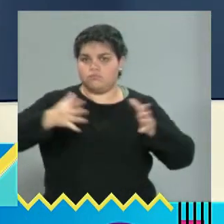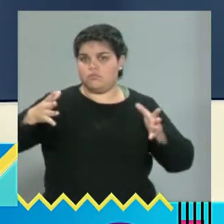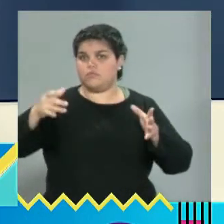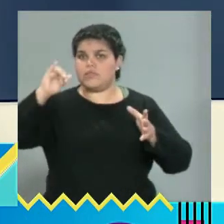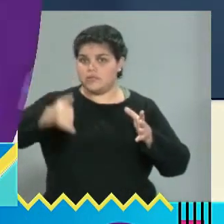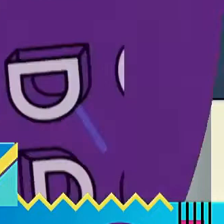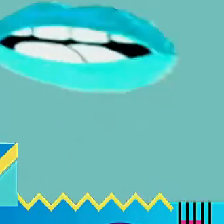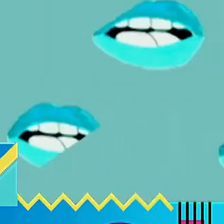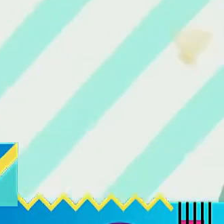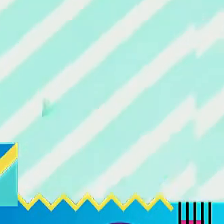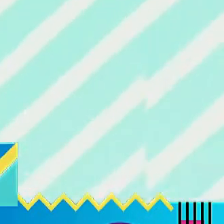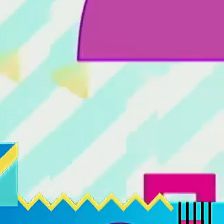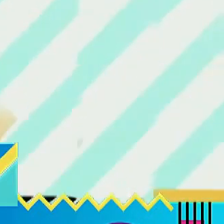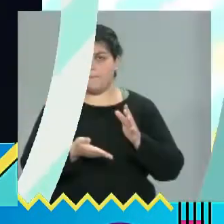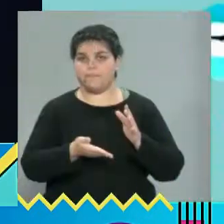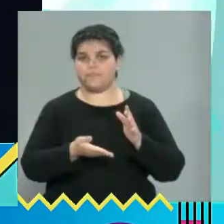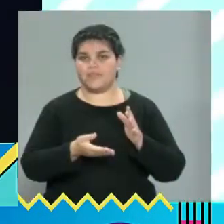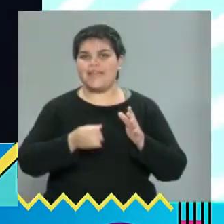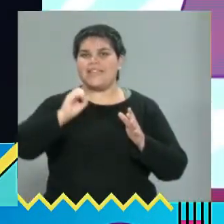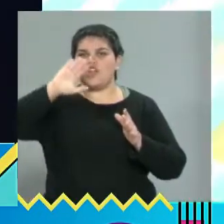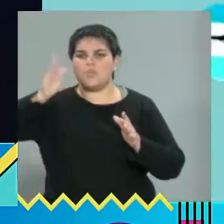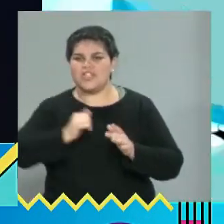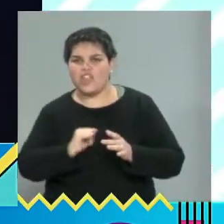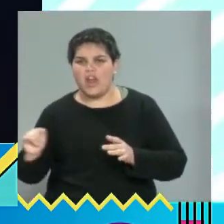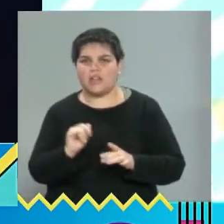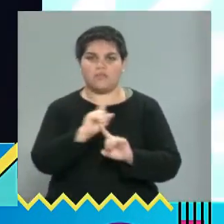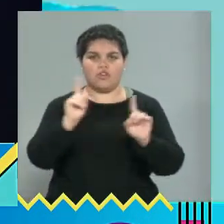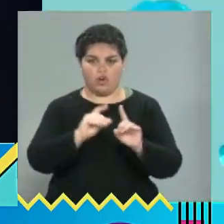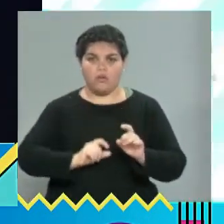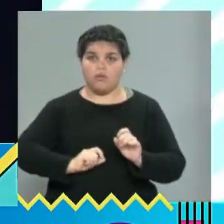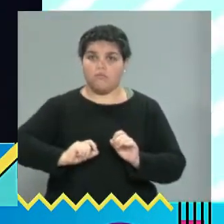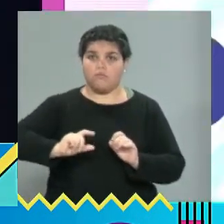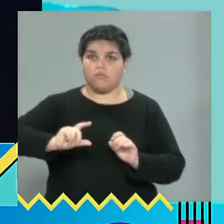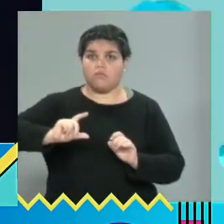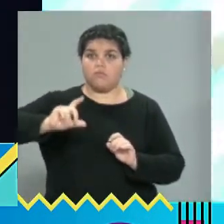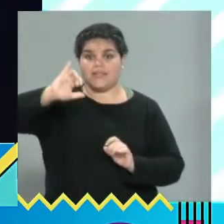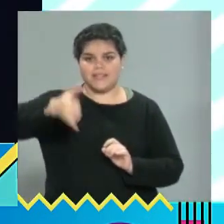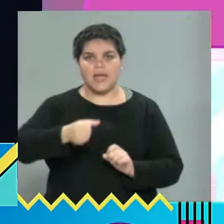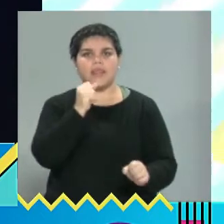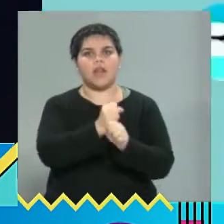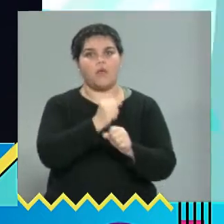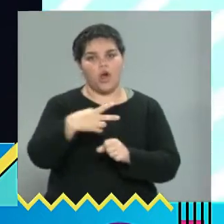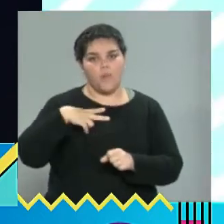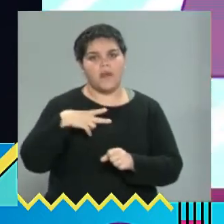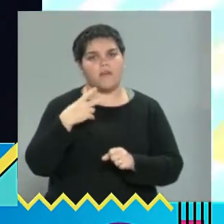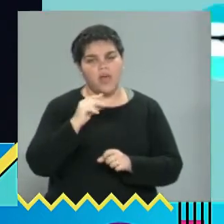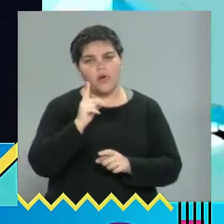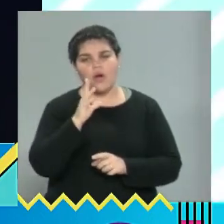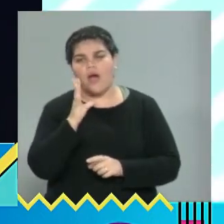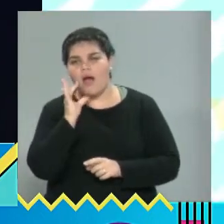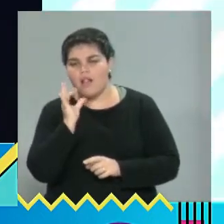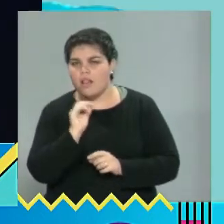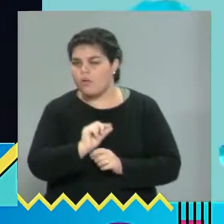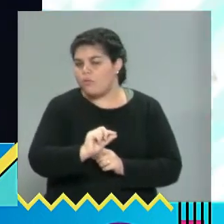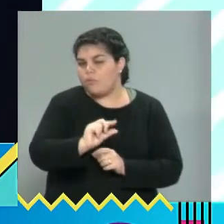es 0% o crecimiento negativo. La economía estaba creciendo, el empleo privado estaba creciendo